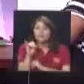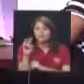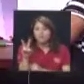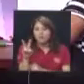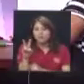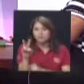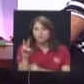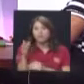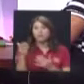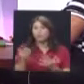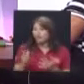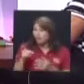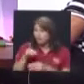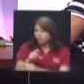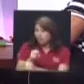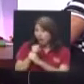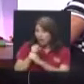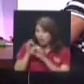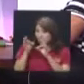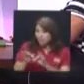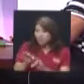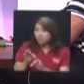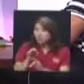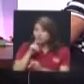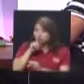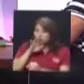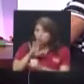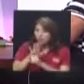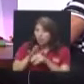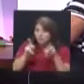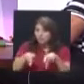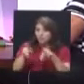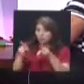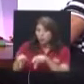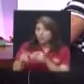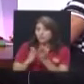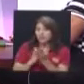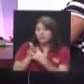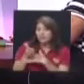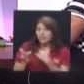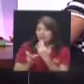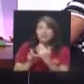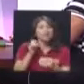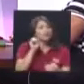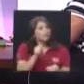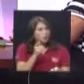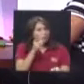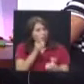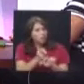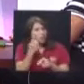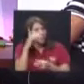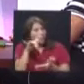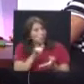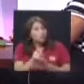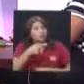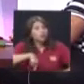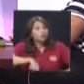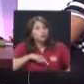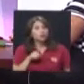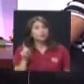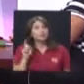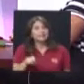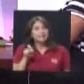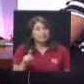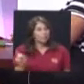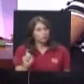a las personas que van a acceder a la renga también en los formatos importantes por eso estamos surgidos de que salga este proyecto porque